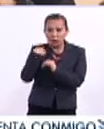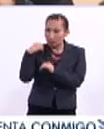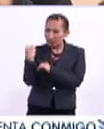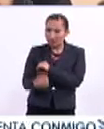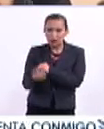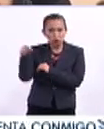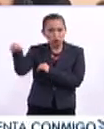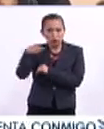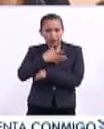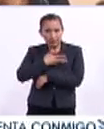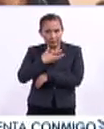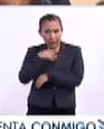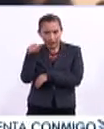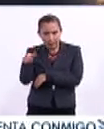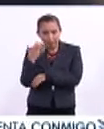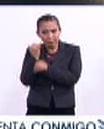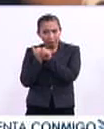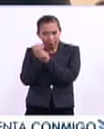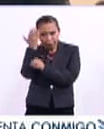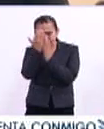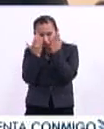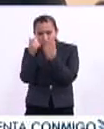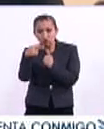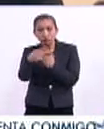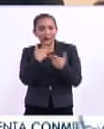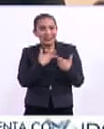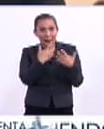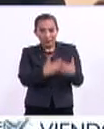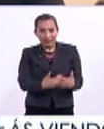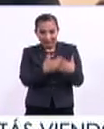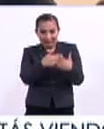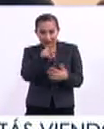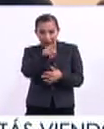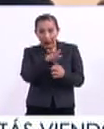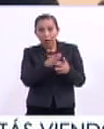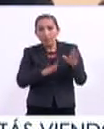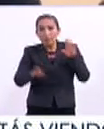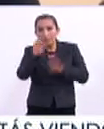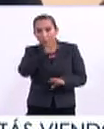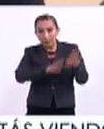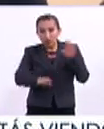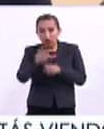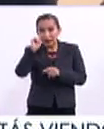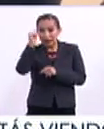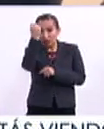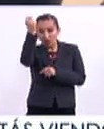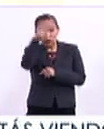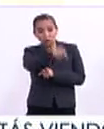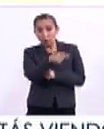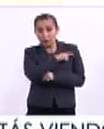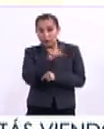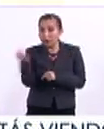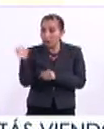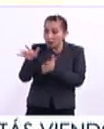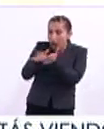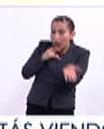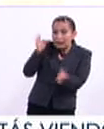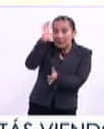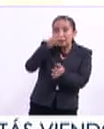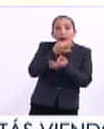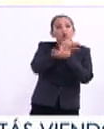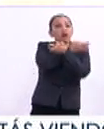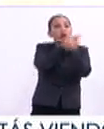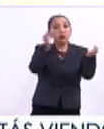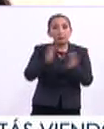obligatoria. O sea, tú tienes yo qué sé, una empresa de biotecnología y pues tienes que tener un comunicador de la ciencia. Y se puede,